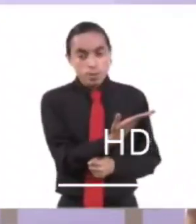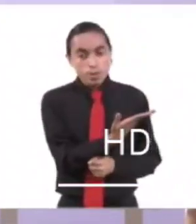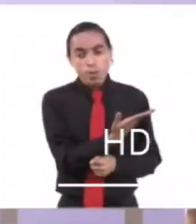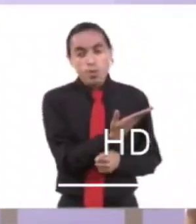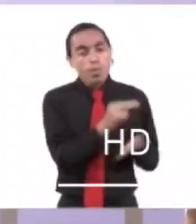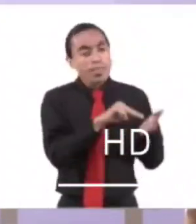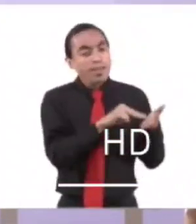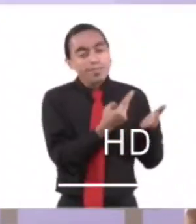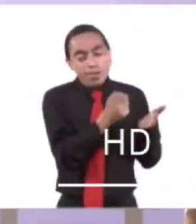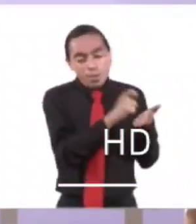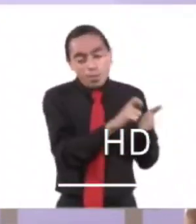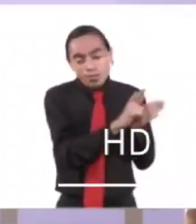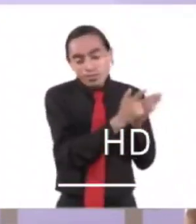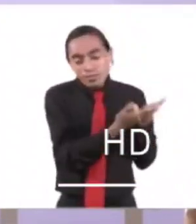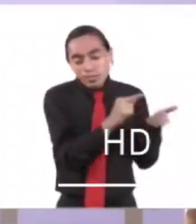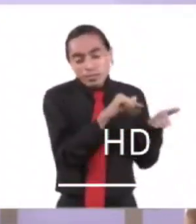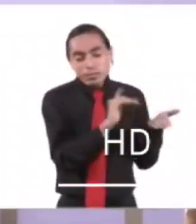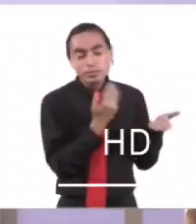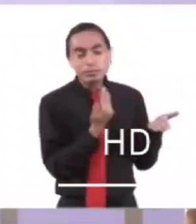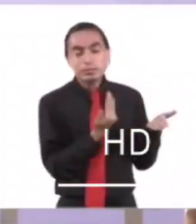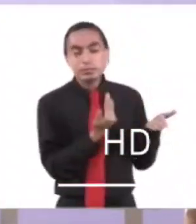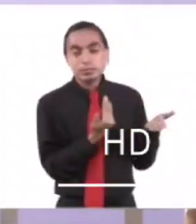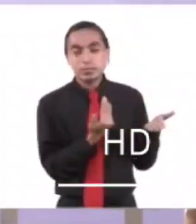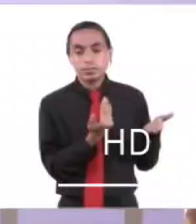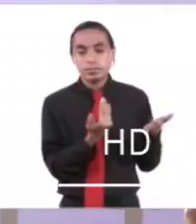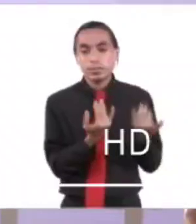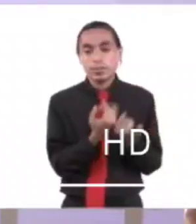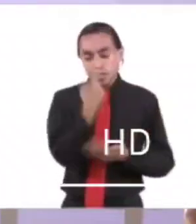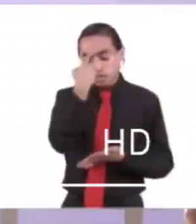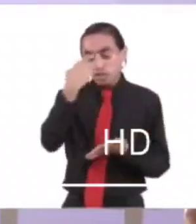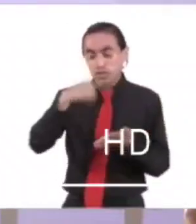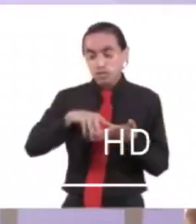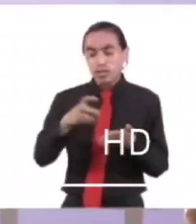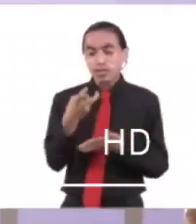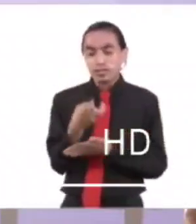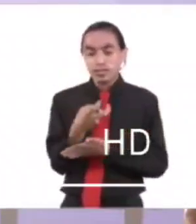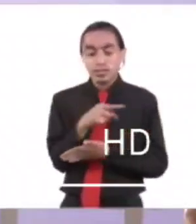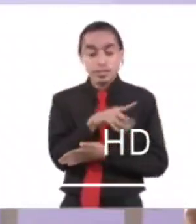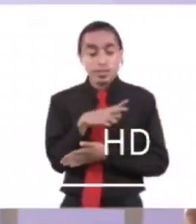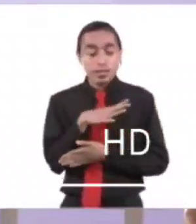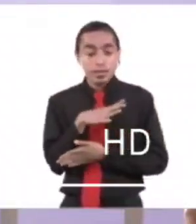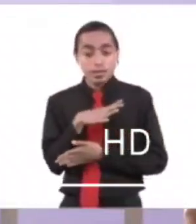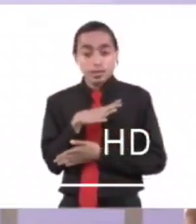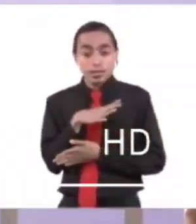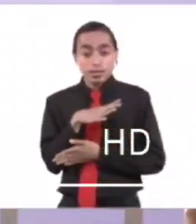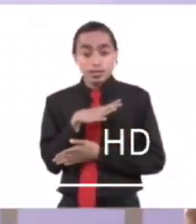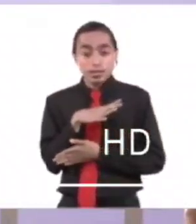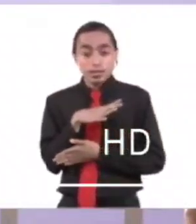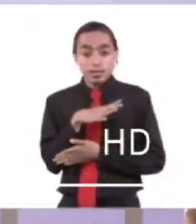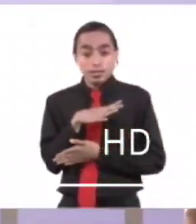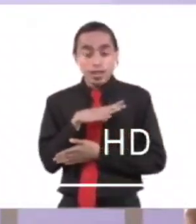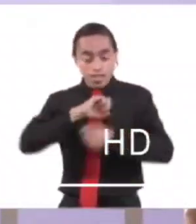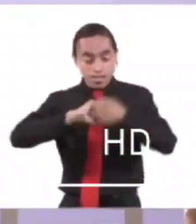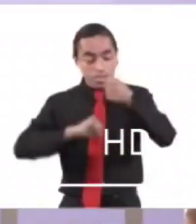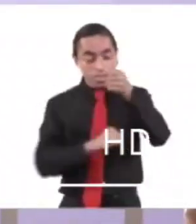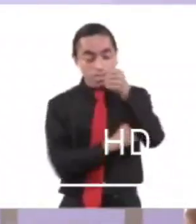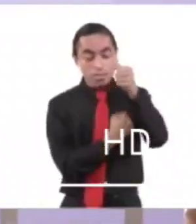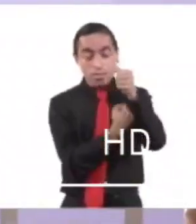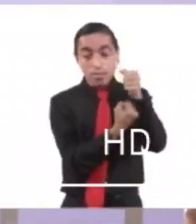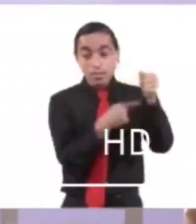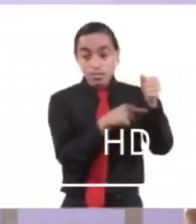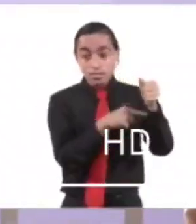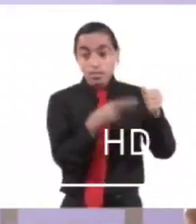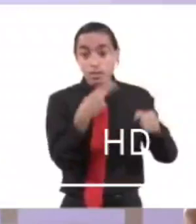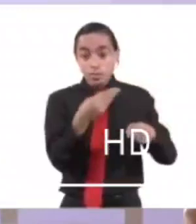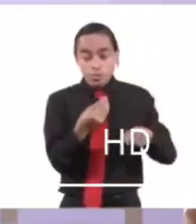que le firmara sus libros, ¿no? Por todo esto creo que nombrar a uno de los pilares, a un